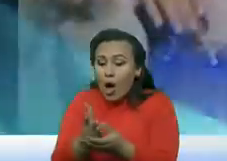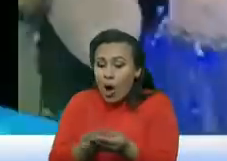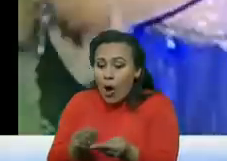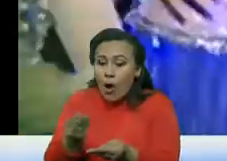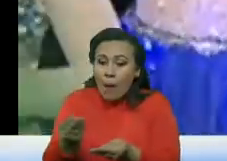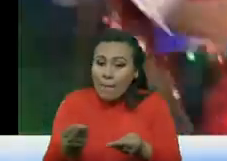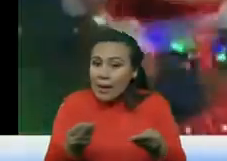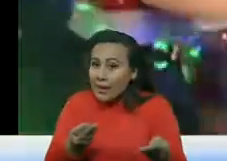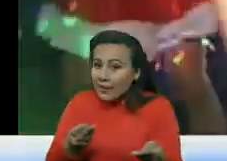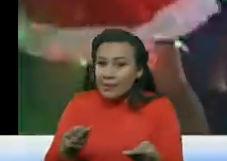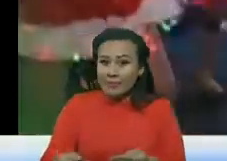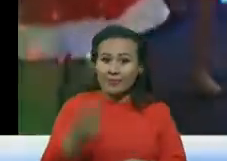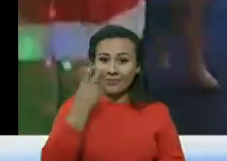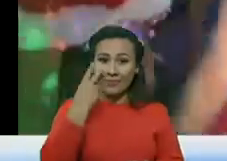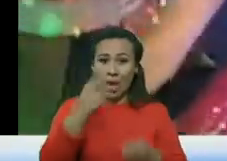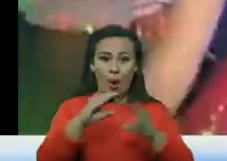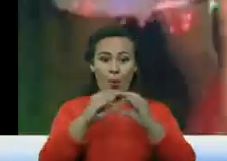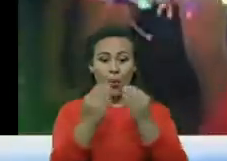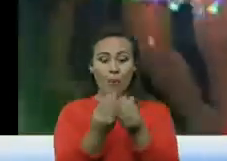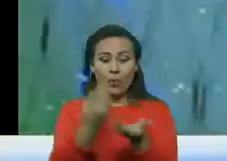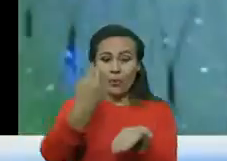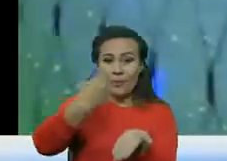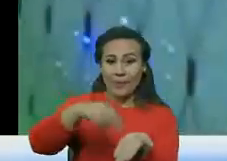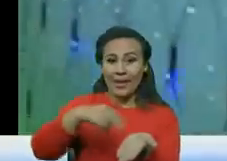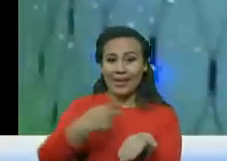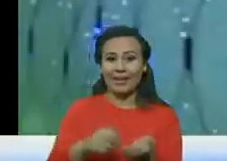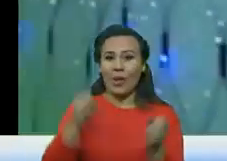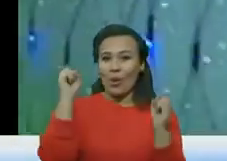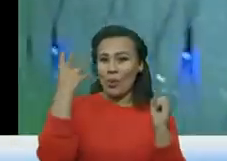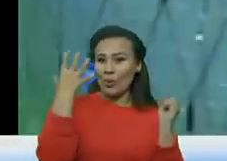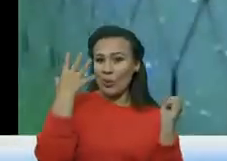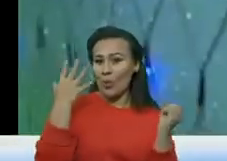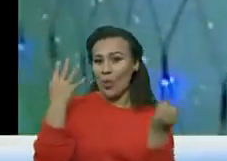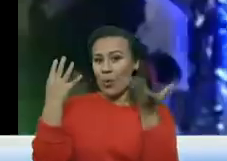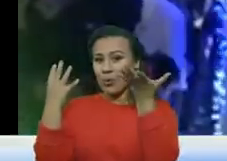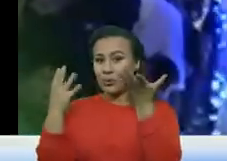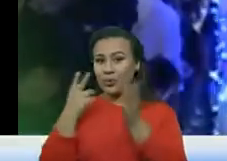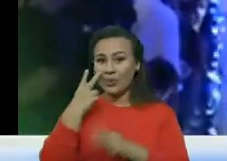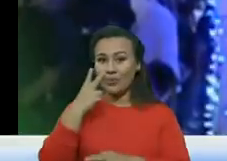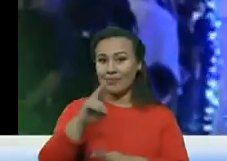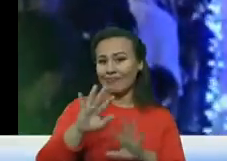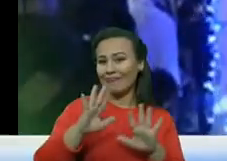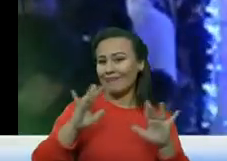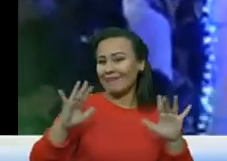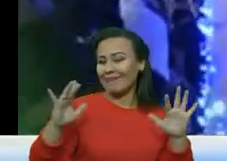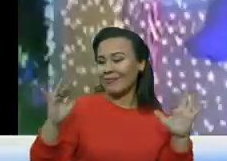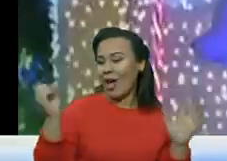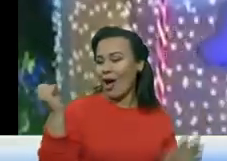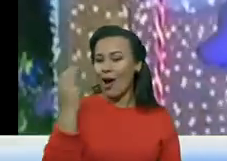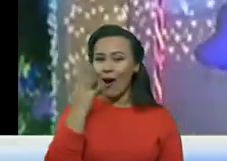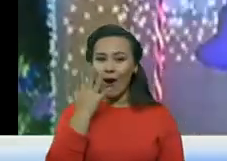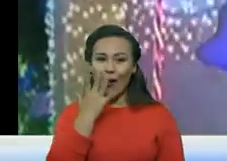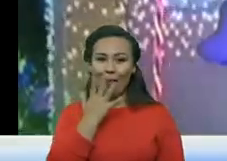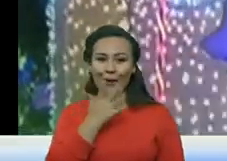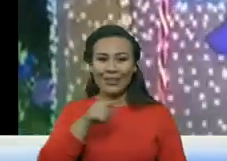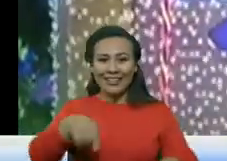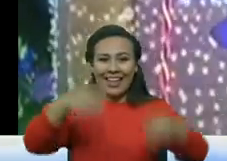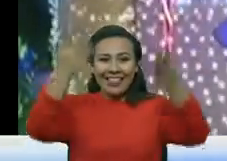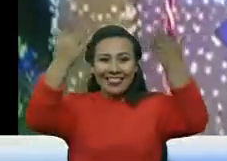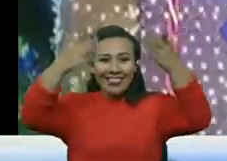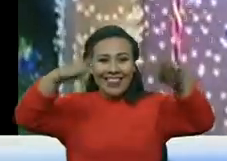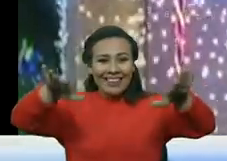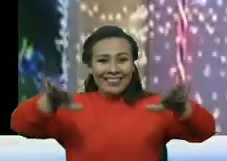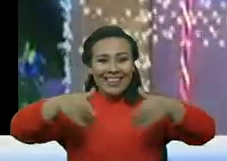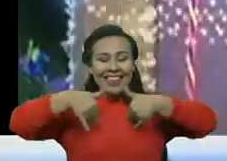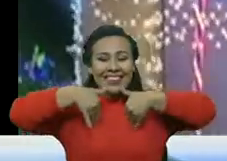Después llegaron los grupos de danza, que junto a las luces inquietas enarbolaron así los designios de